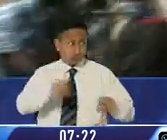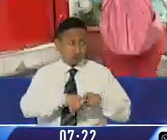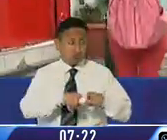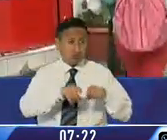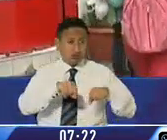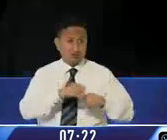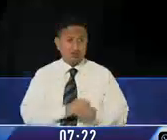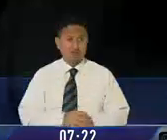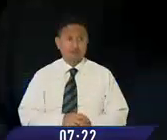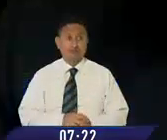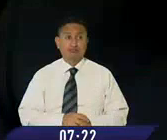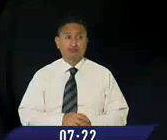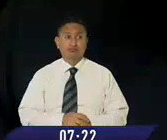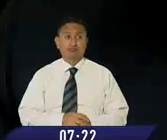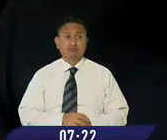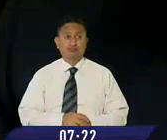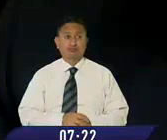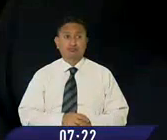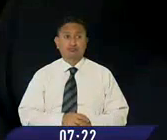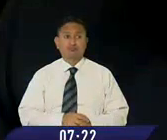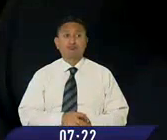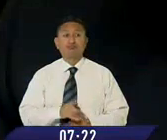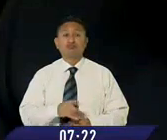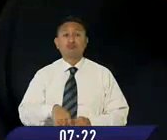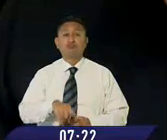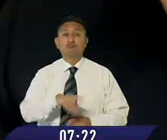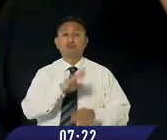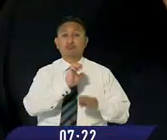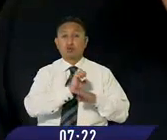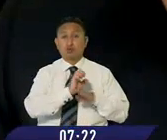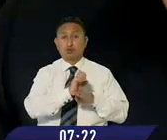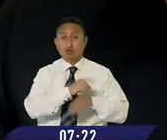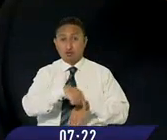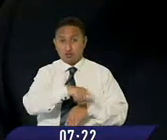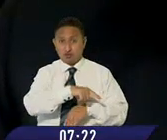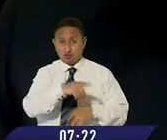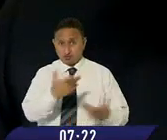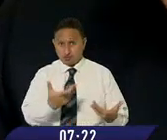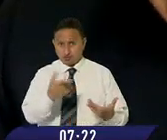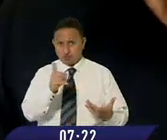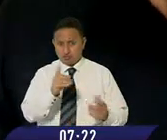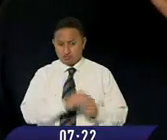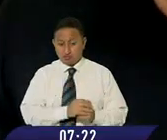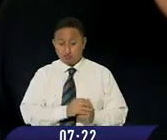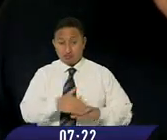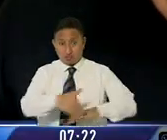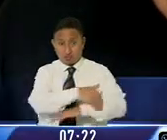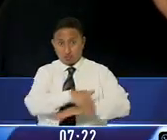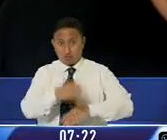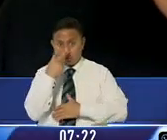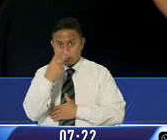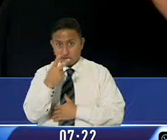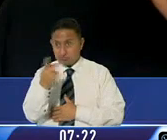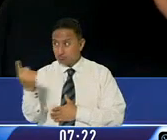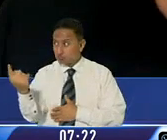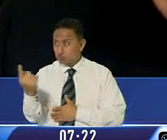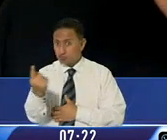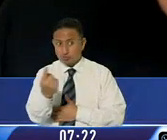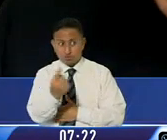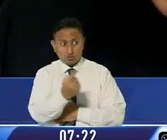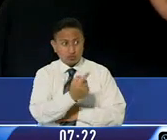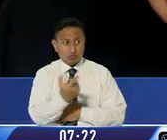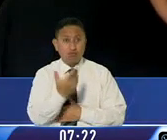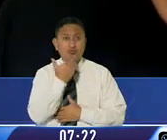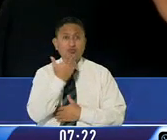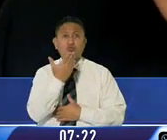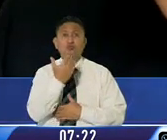Parlamento Laboral. Porque la realidad del pueblo ecuatoriano es totalmente distinta. Si uno va a las calles y ve toda la gente que está tratando de ver